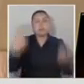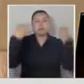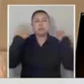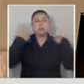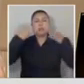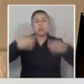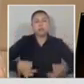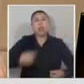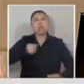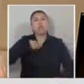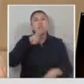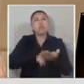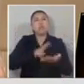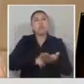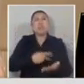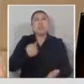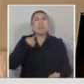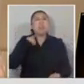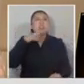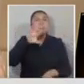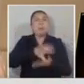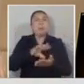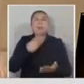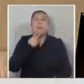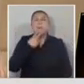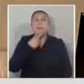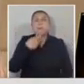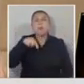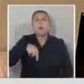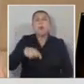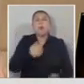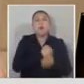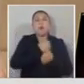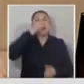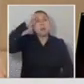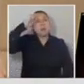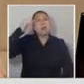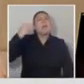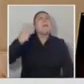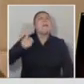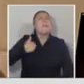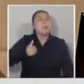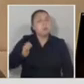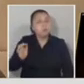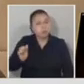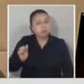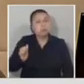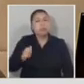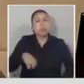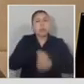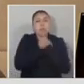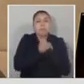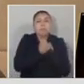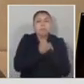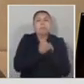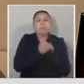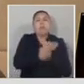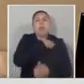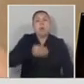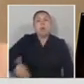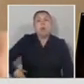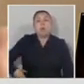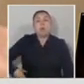verdad no sé en qué país estamos viviendo. Hoy día las policías están amarradas de manos. Hoy día el gobierno deja libre a